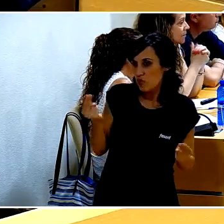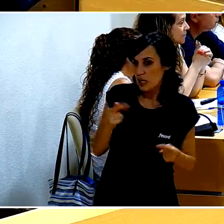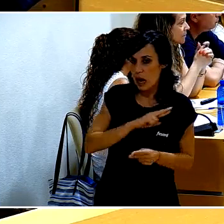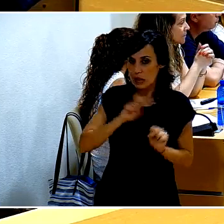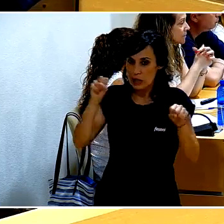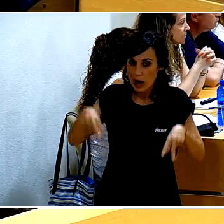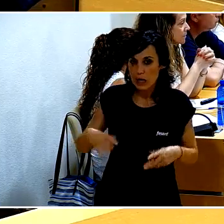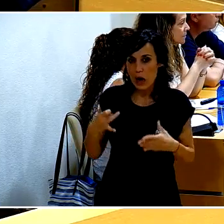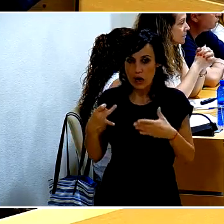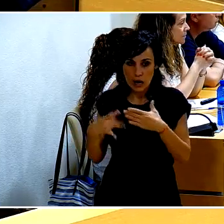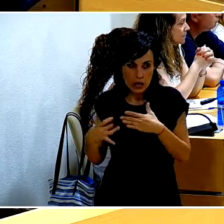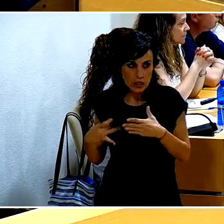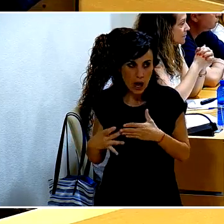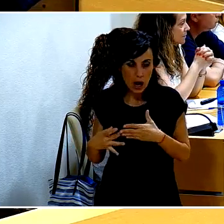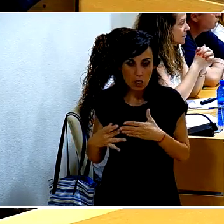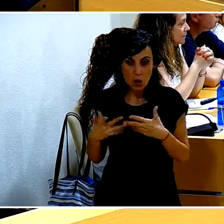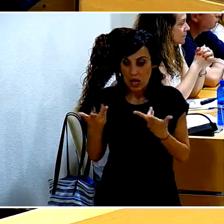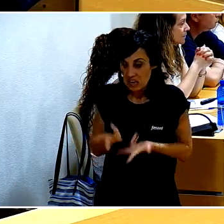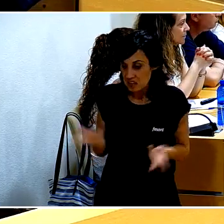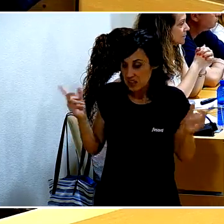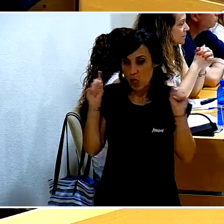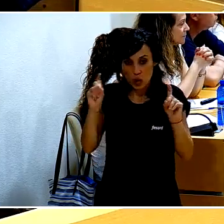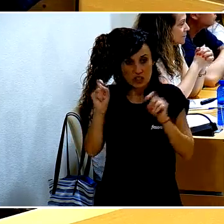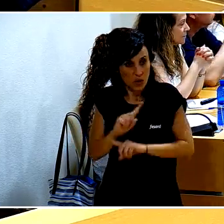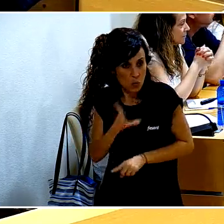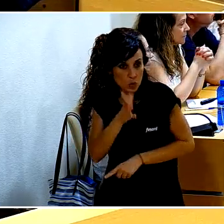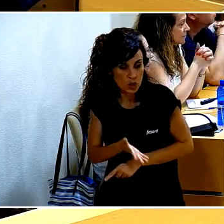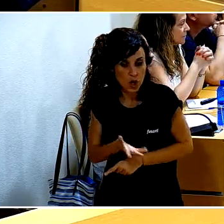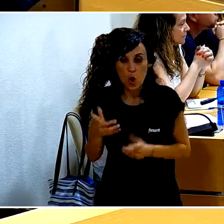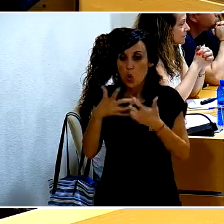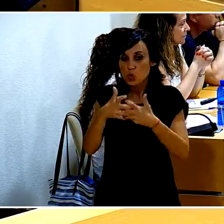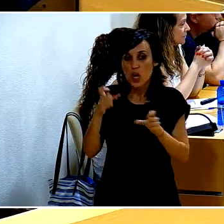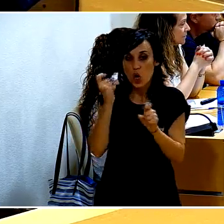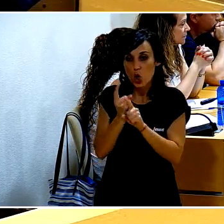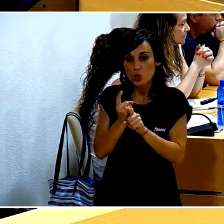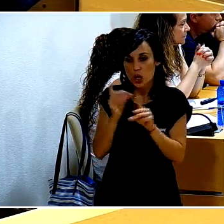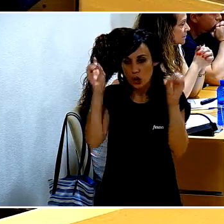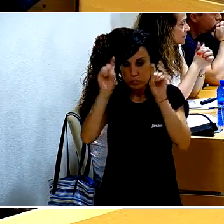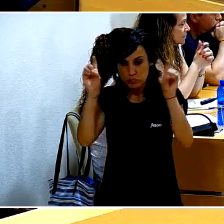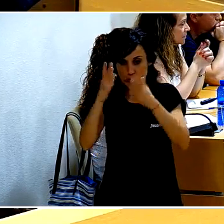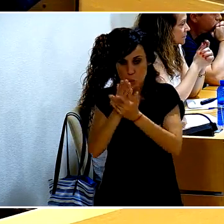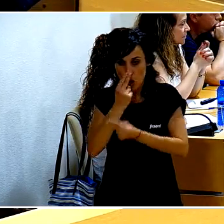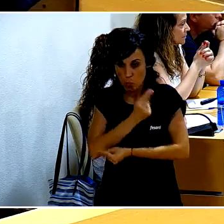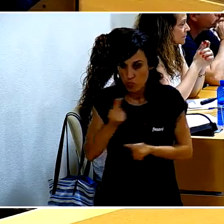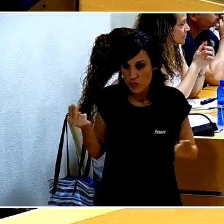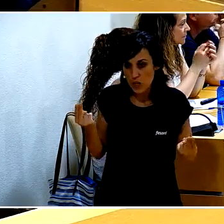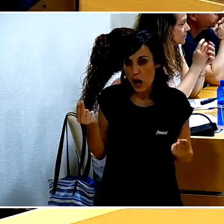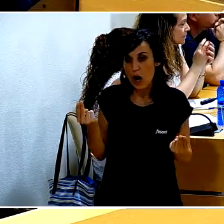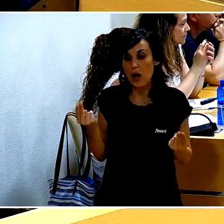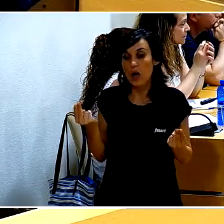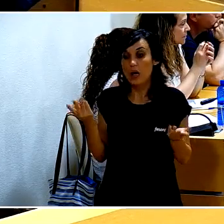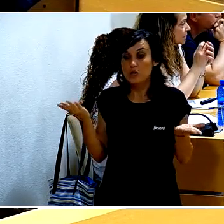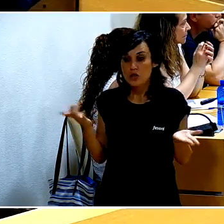calidad. ¿Por qué no la libertad educativa? ¿Por qué no luchar contra el adoctrinamiento en las escuelas públicas? Pues ya